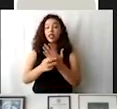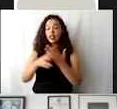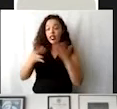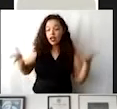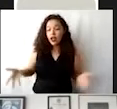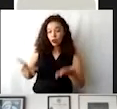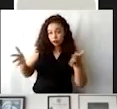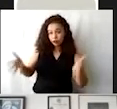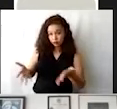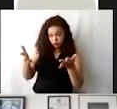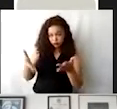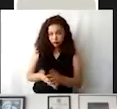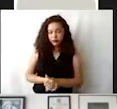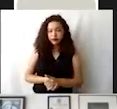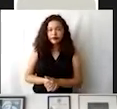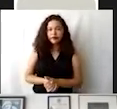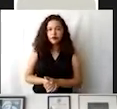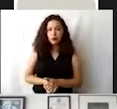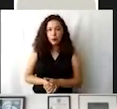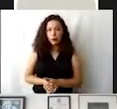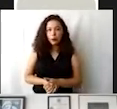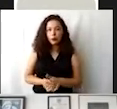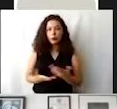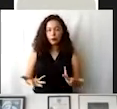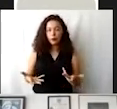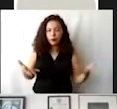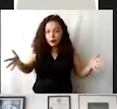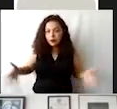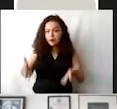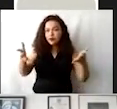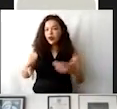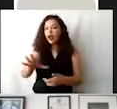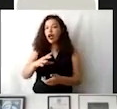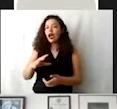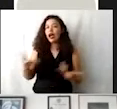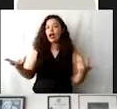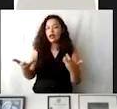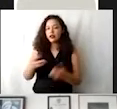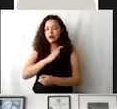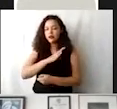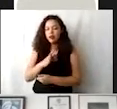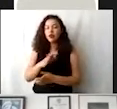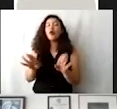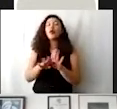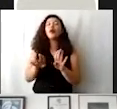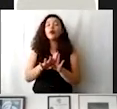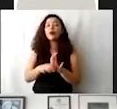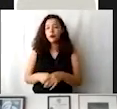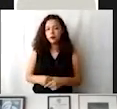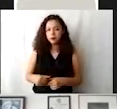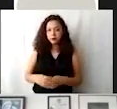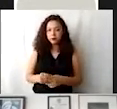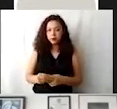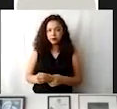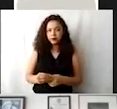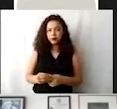¿sí? Toda promoción que queramos la podemos llevar a cabo a través de las formalidades